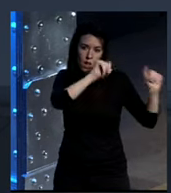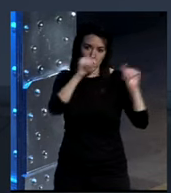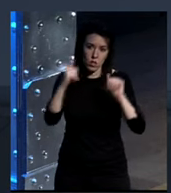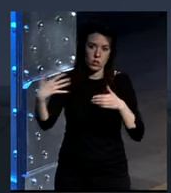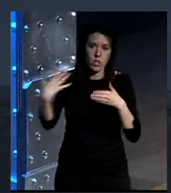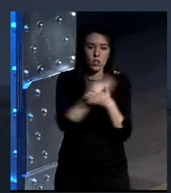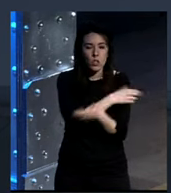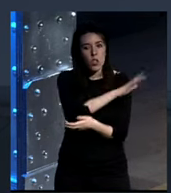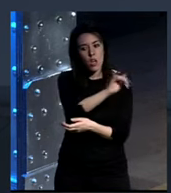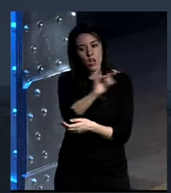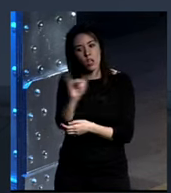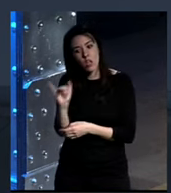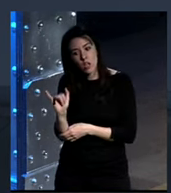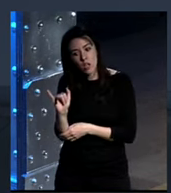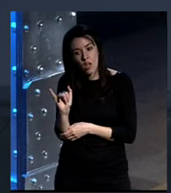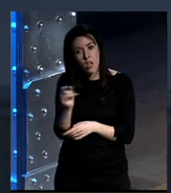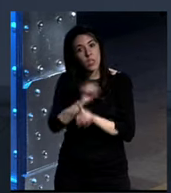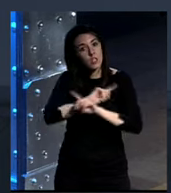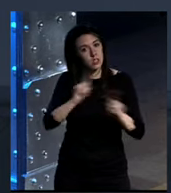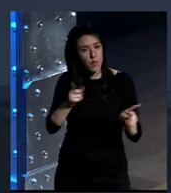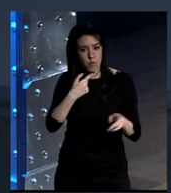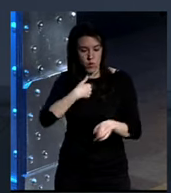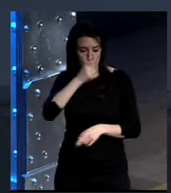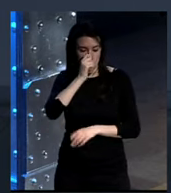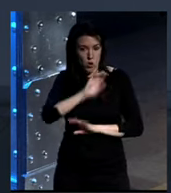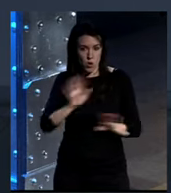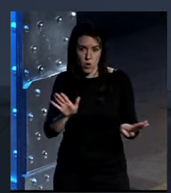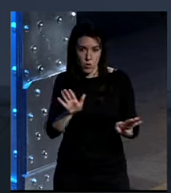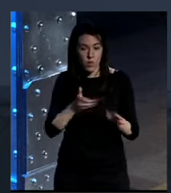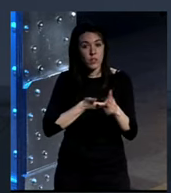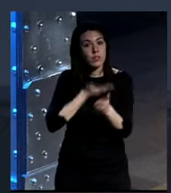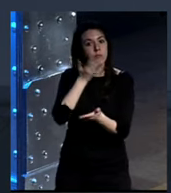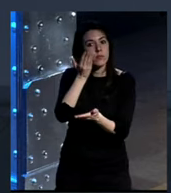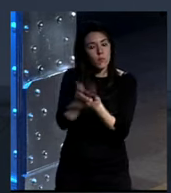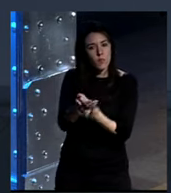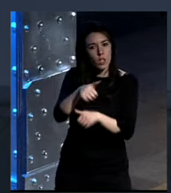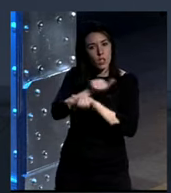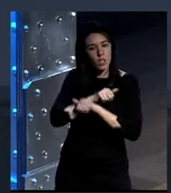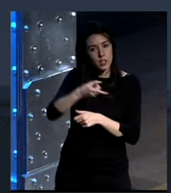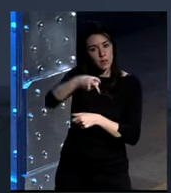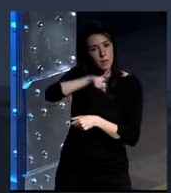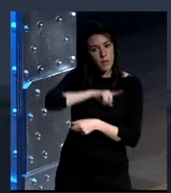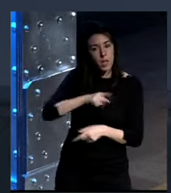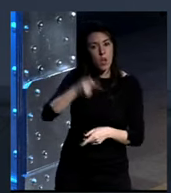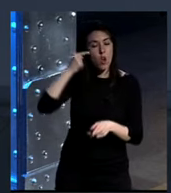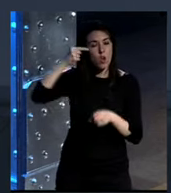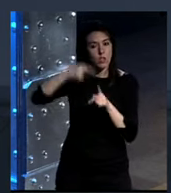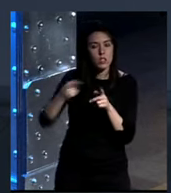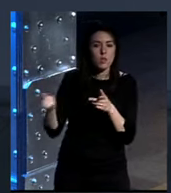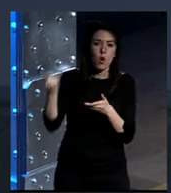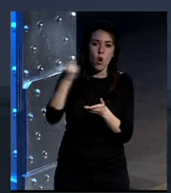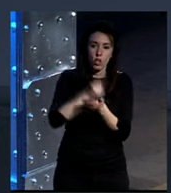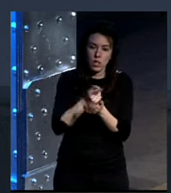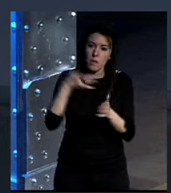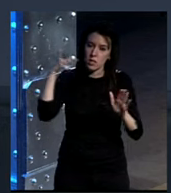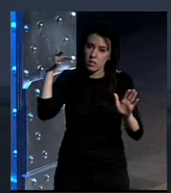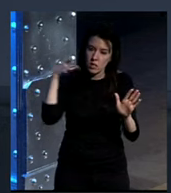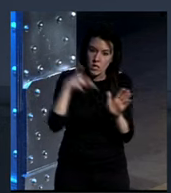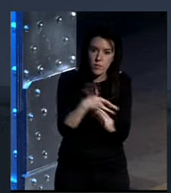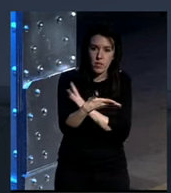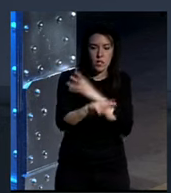que me rodea y lo que tampoco sirvo. Te pido que me esperes para que otra vez, y ahora para siempre,